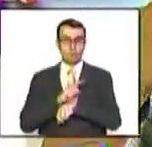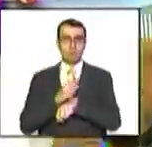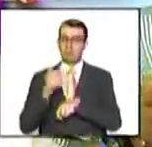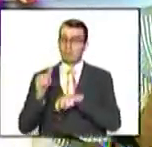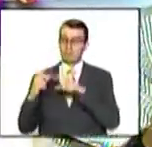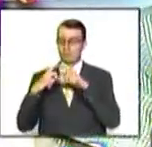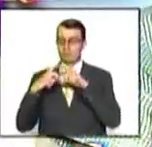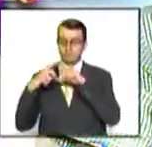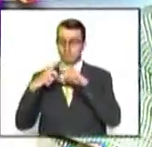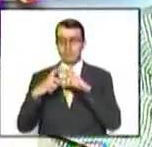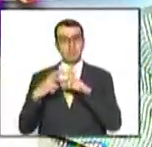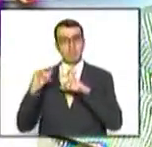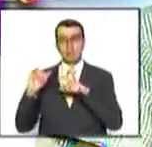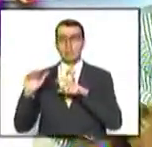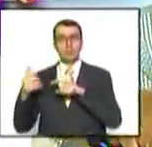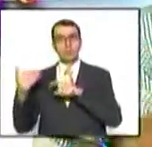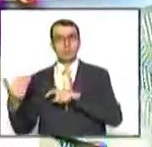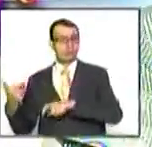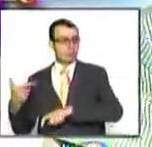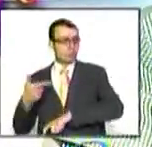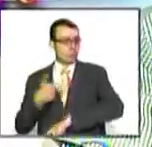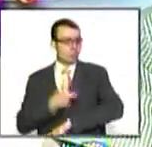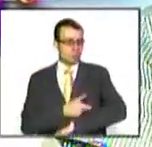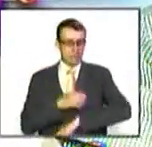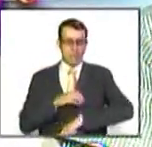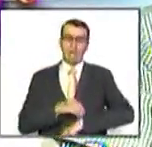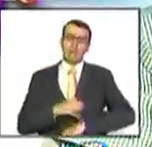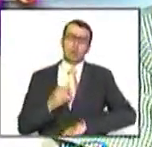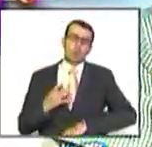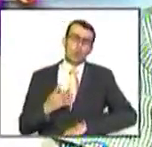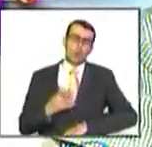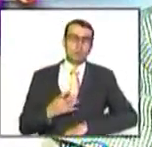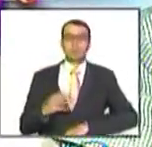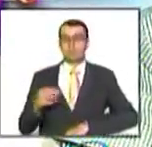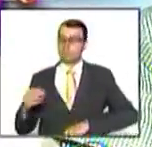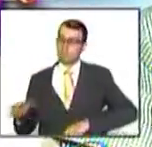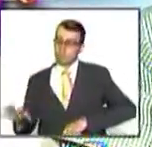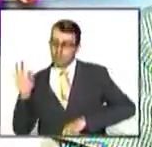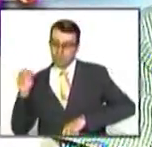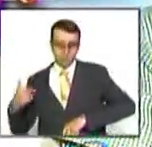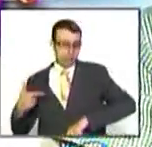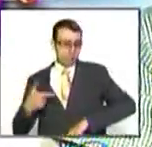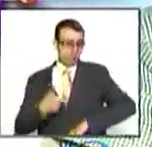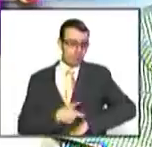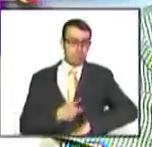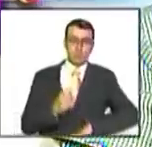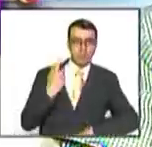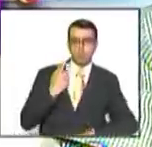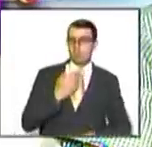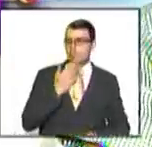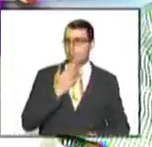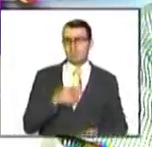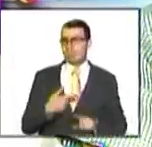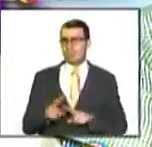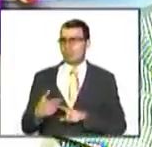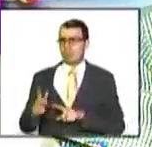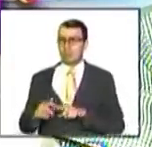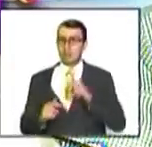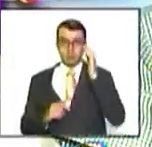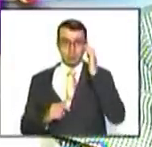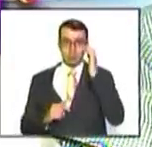a aplicarlo. ¿Cómo lo aplicamos? Dentro de la articulación. Hay varias técnicas. La técnica que